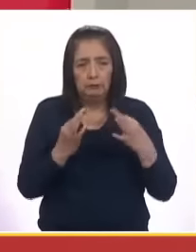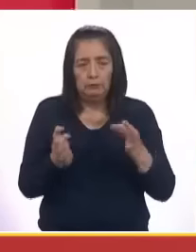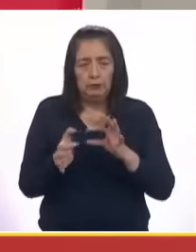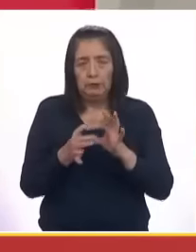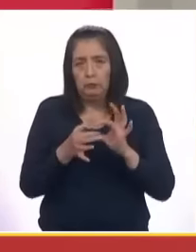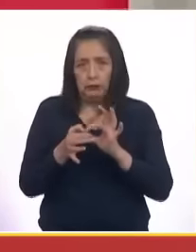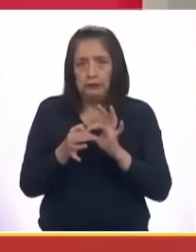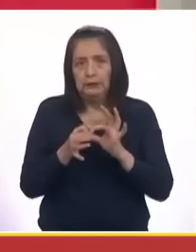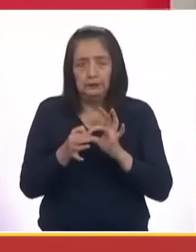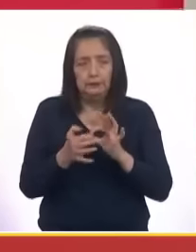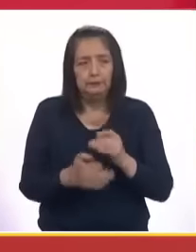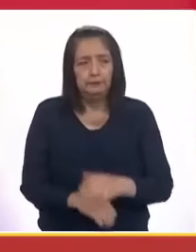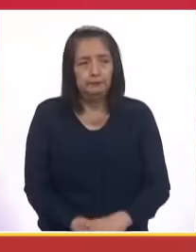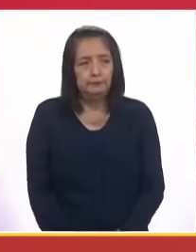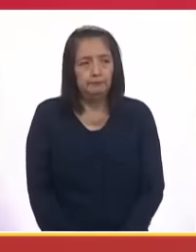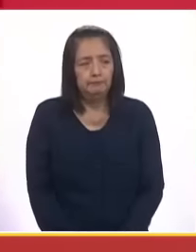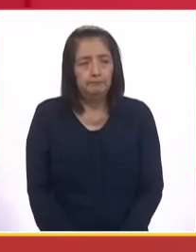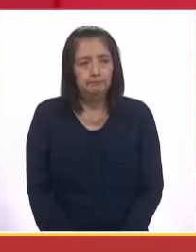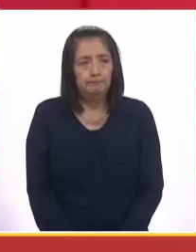unida.